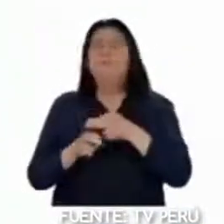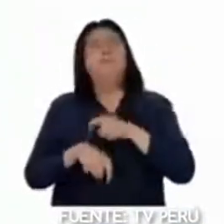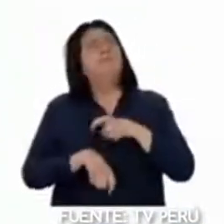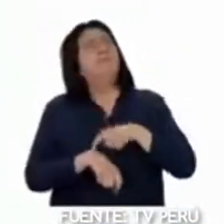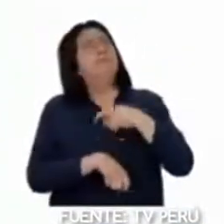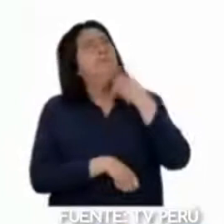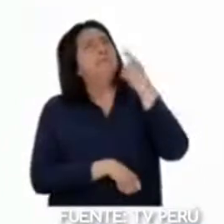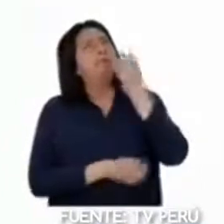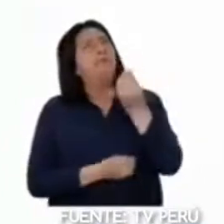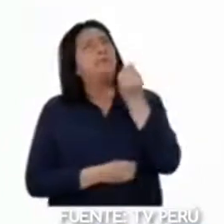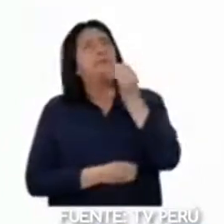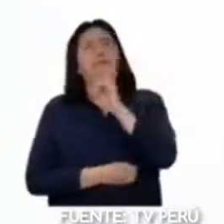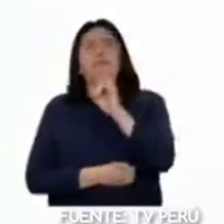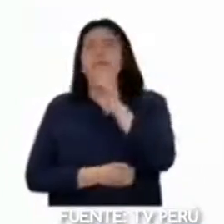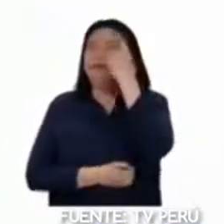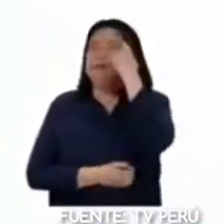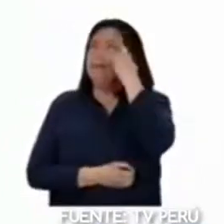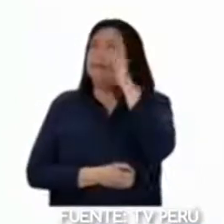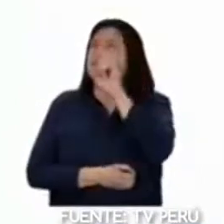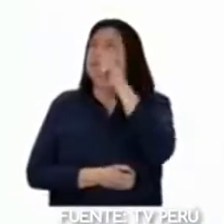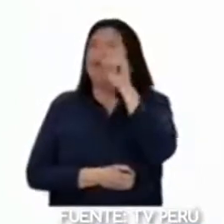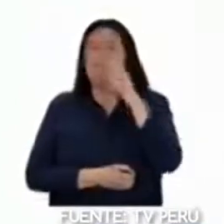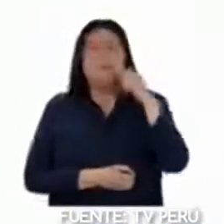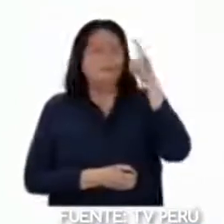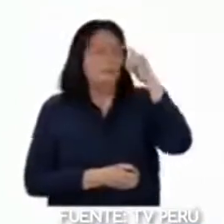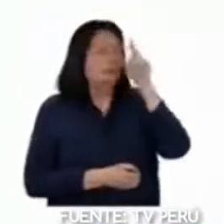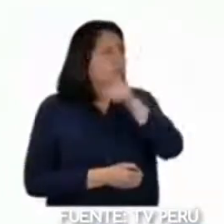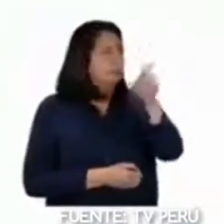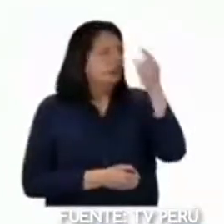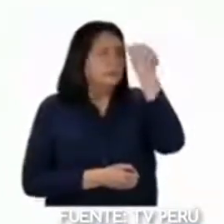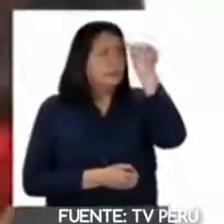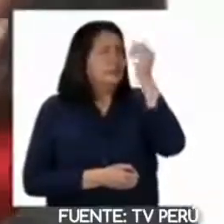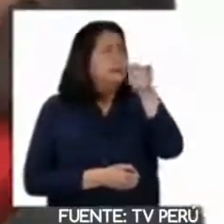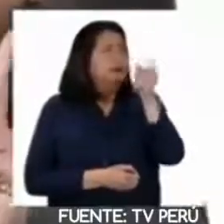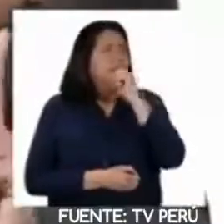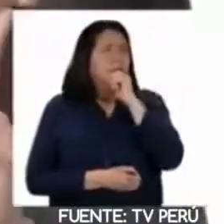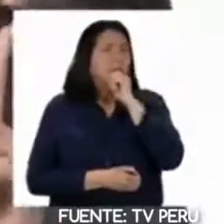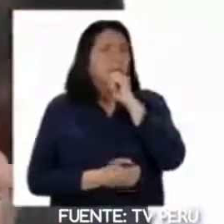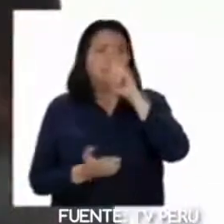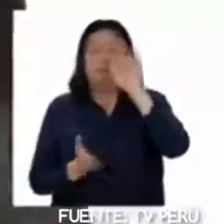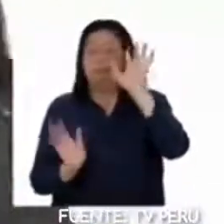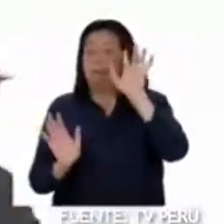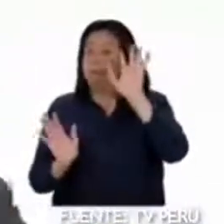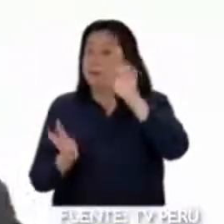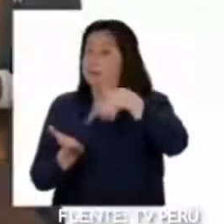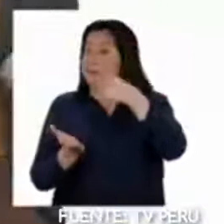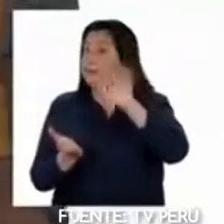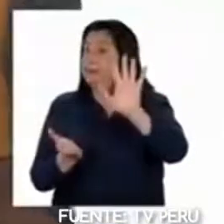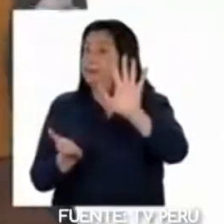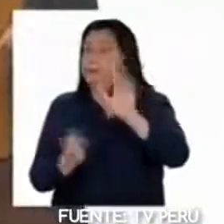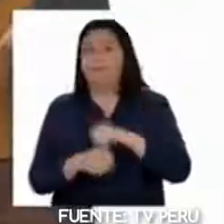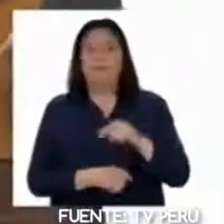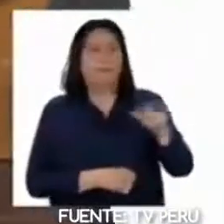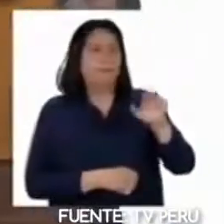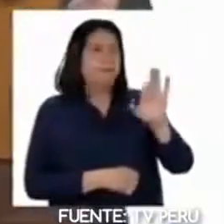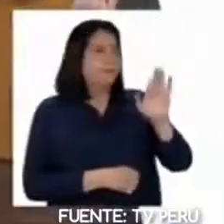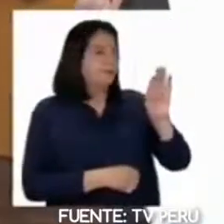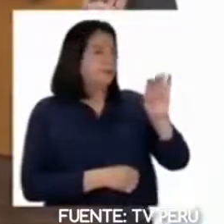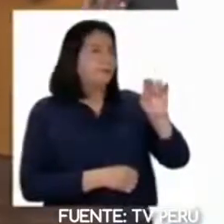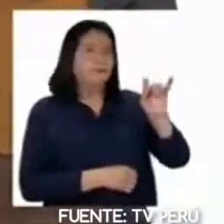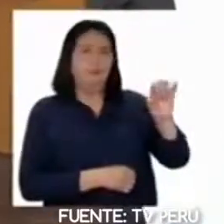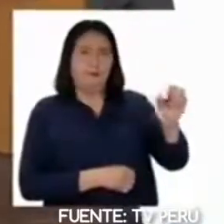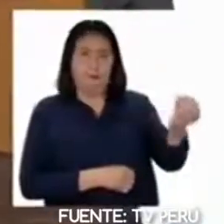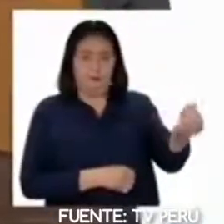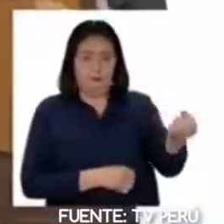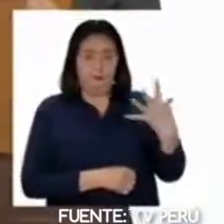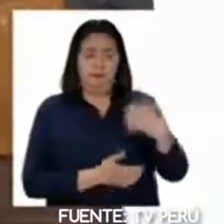ello. ¿Qué creen? ¿Se les ocurre alguna idea? Mensaje nuevo, profesor. Es de Fabricio.